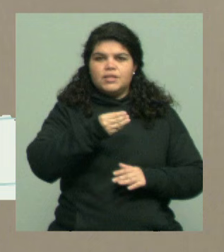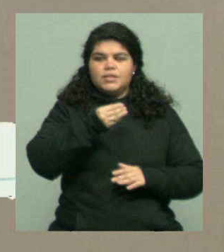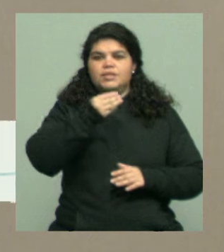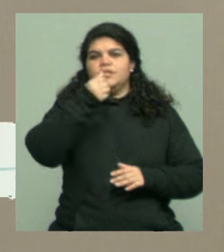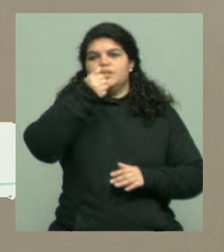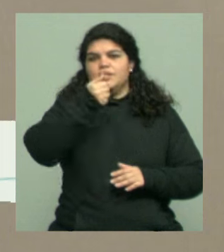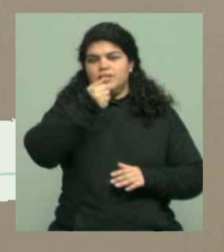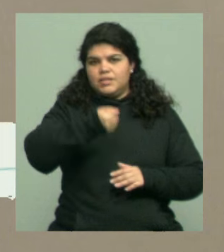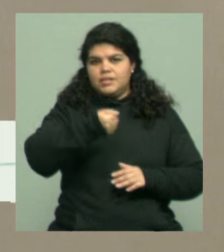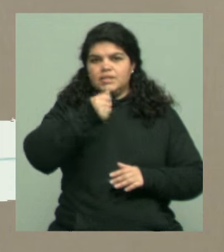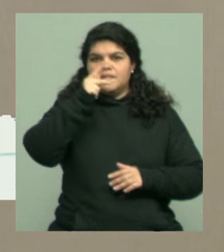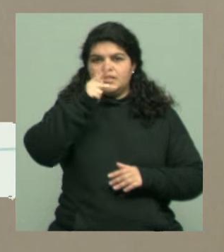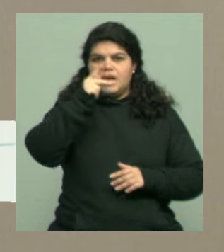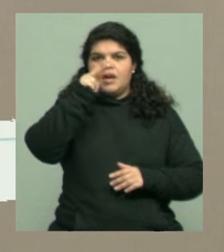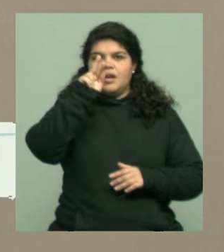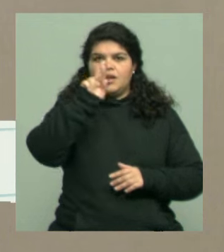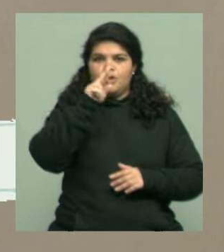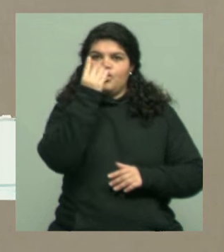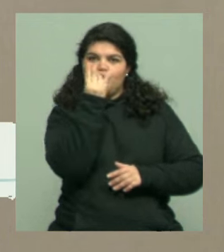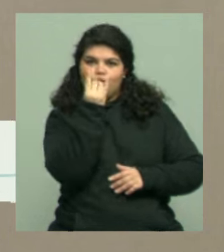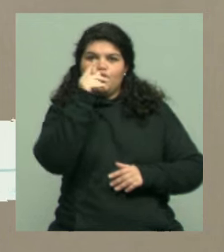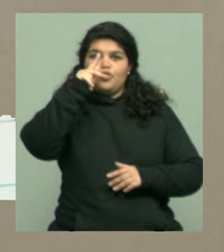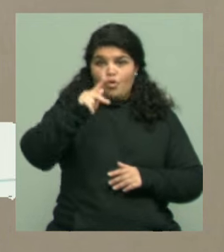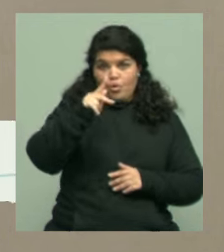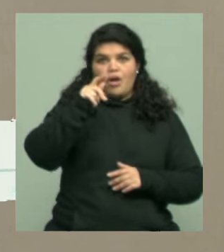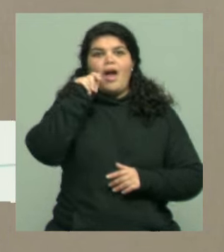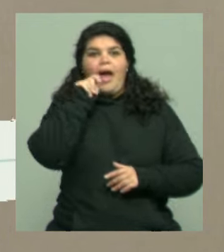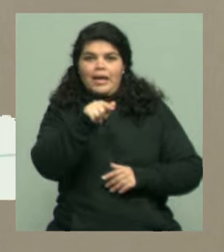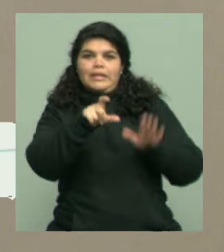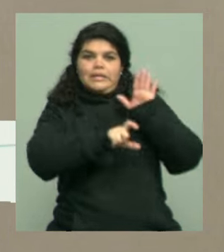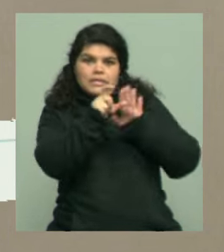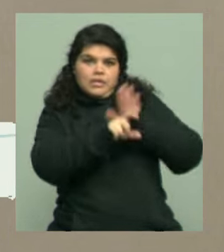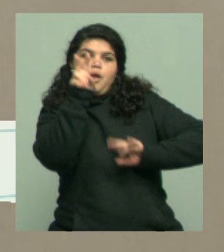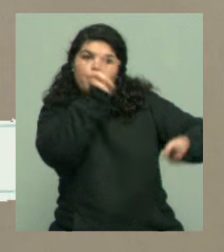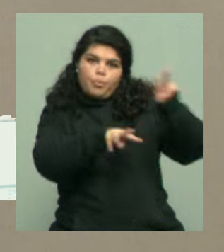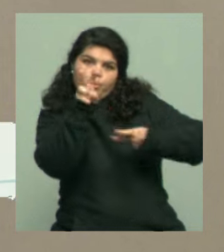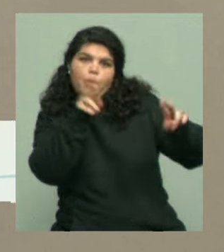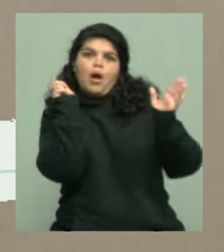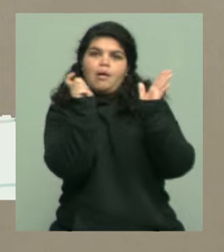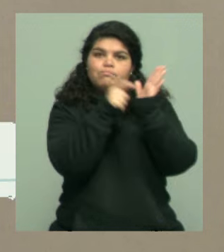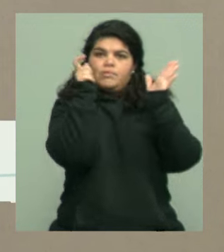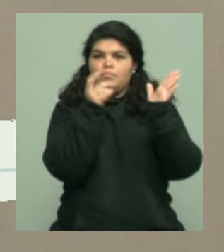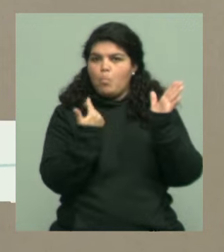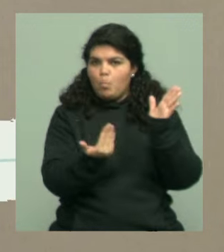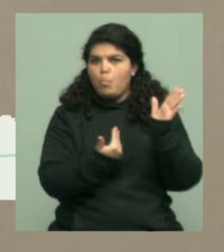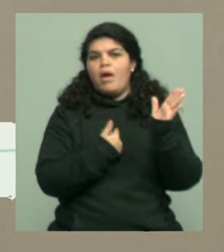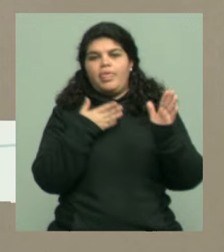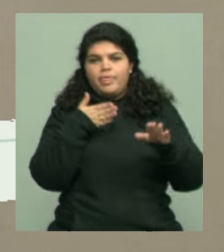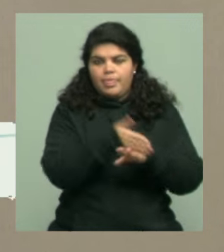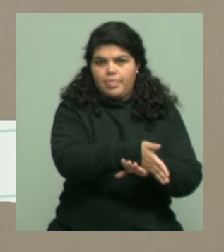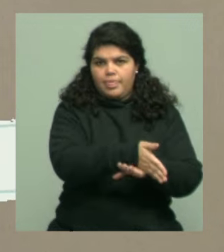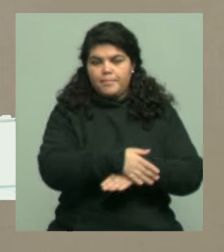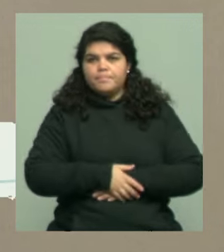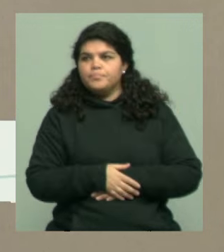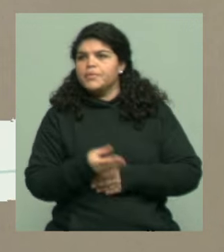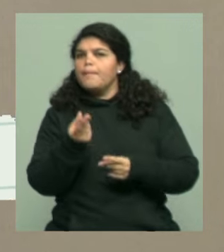Chess. Uh-huh. Ya ahí con un mensaje ya se pueden anotar en el torneo. Bien, para que lo vayamos teniendo en cuenta, ¿el precio de la